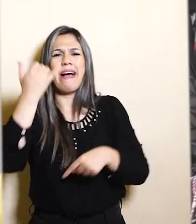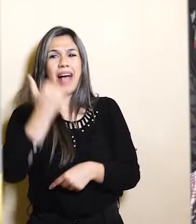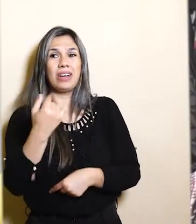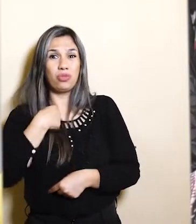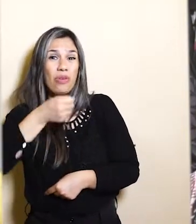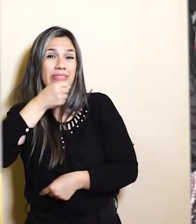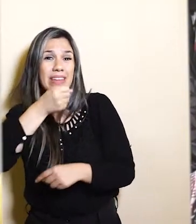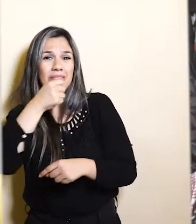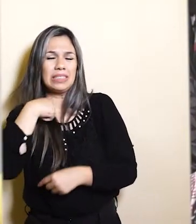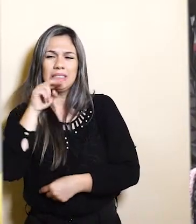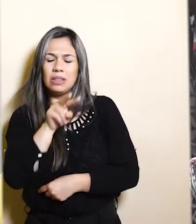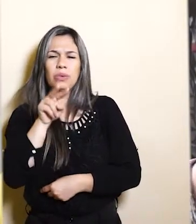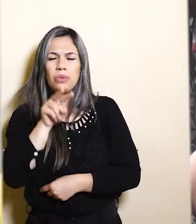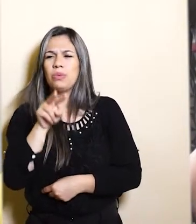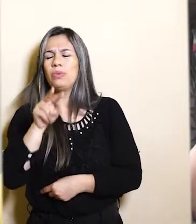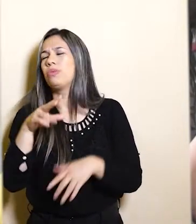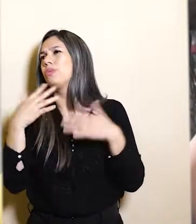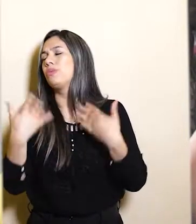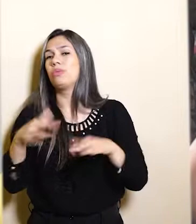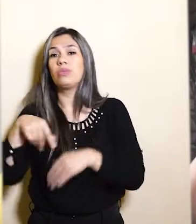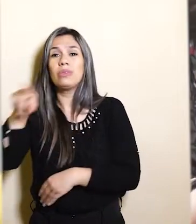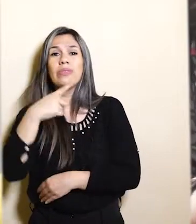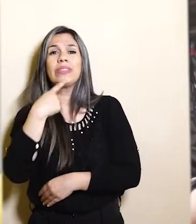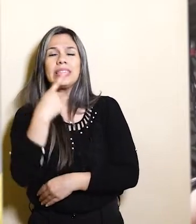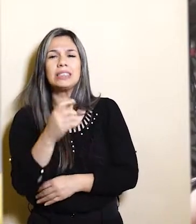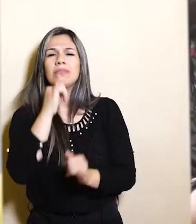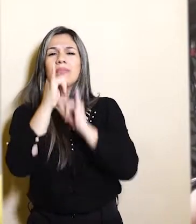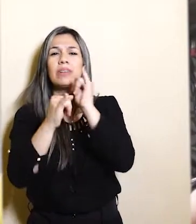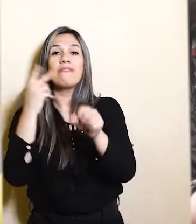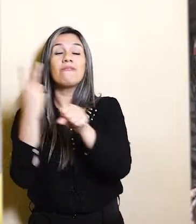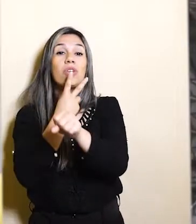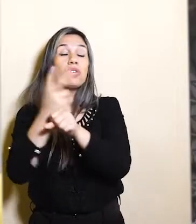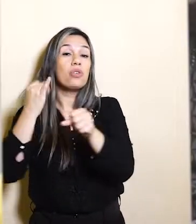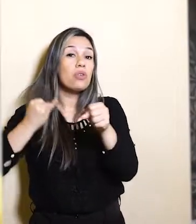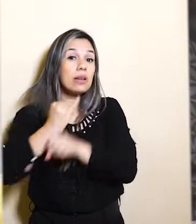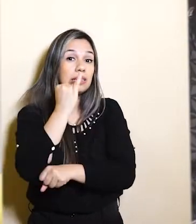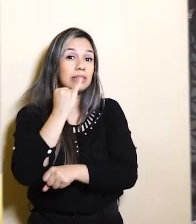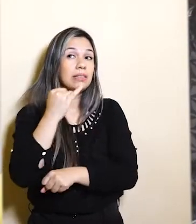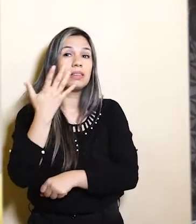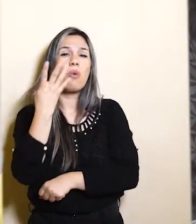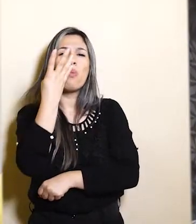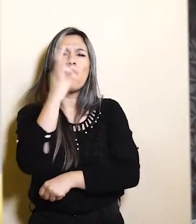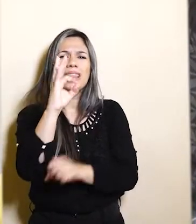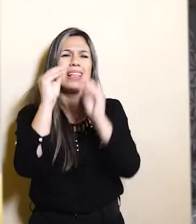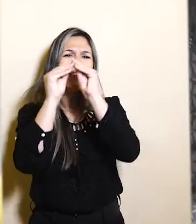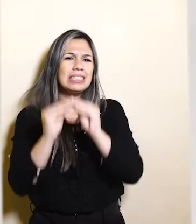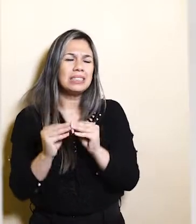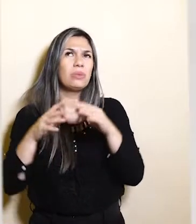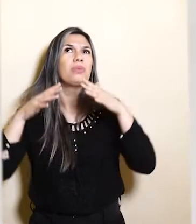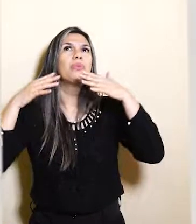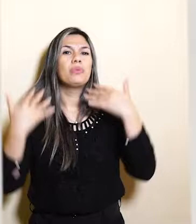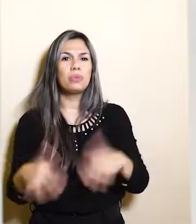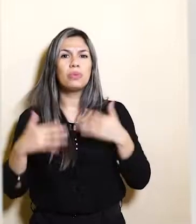casos en donde el testimonio es que tuvieron que dar el relato de la violencia sexual más de 40 veces menos. ¡Qué horror! Una